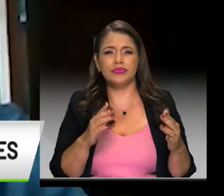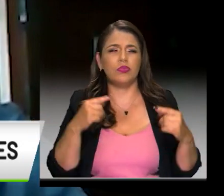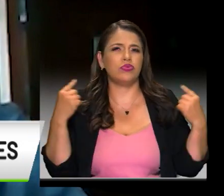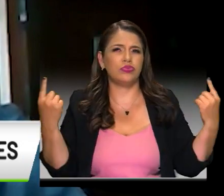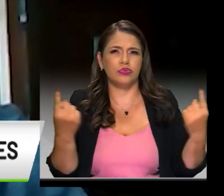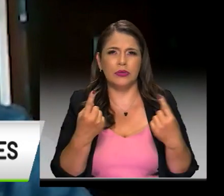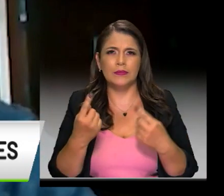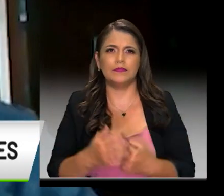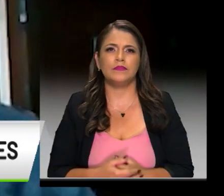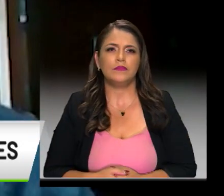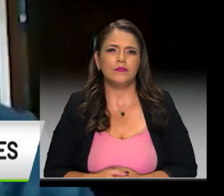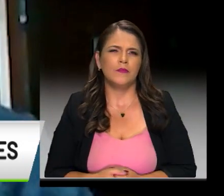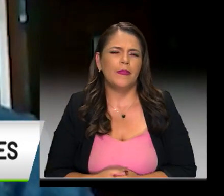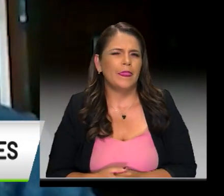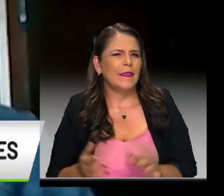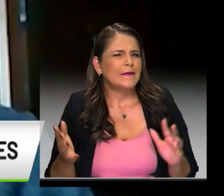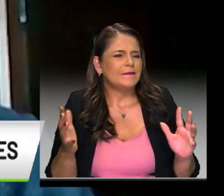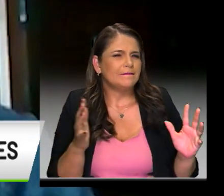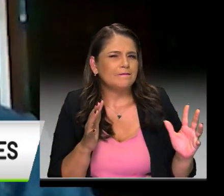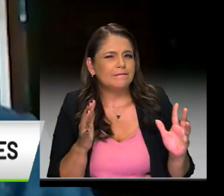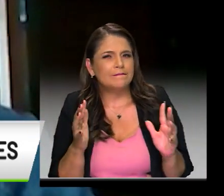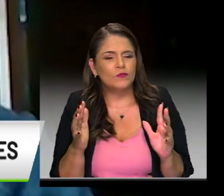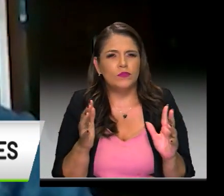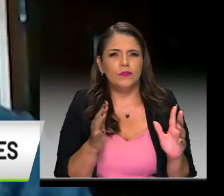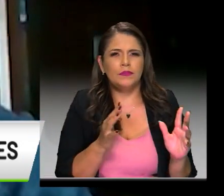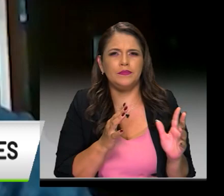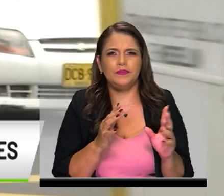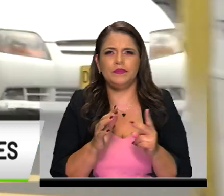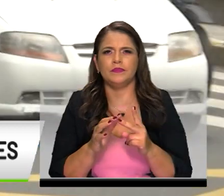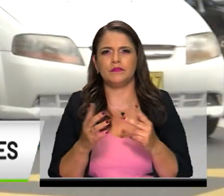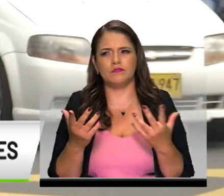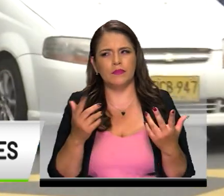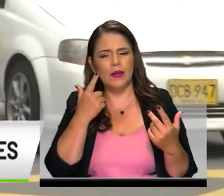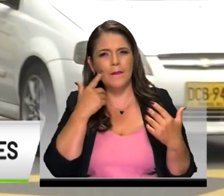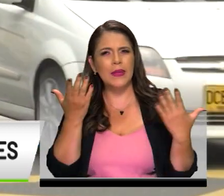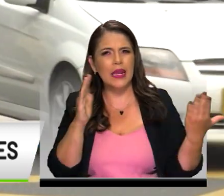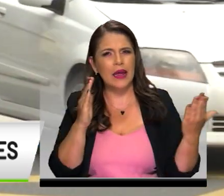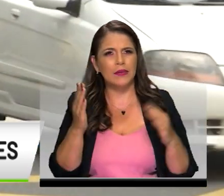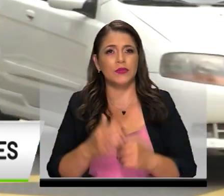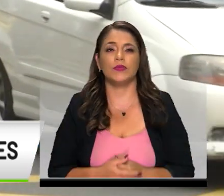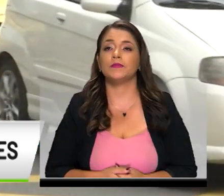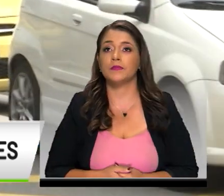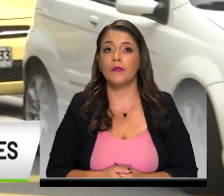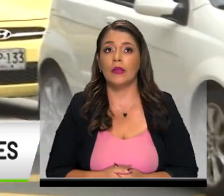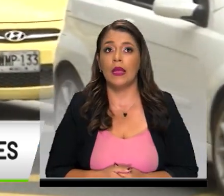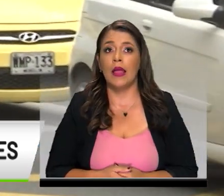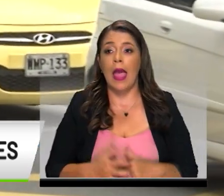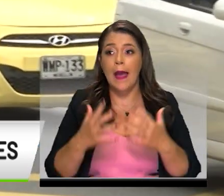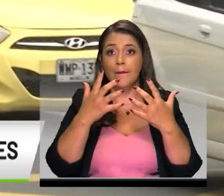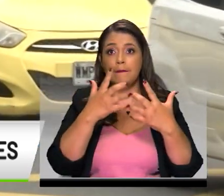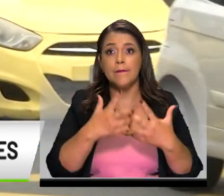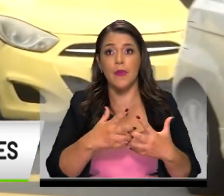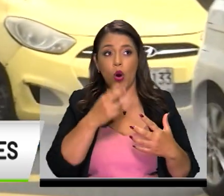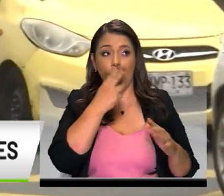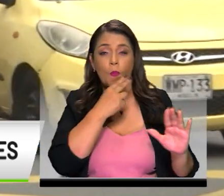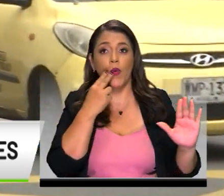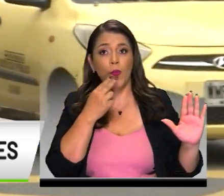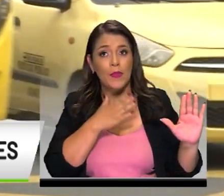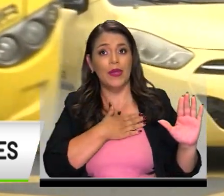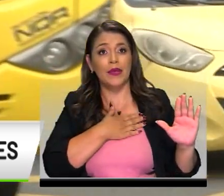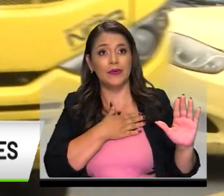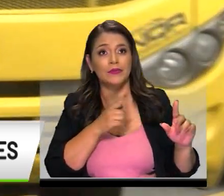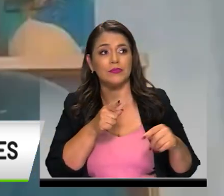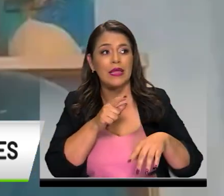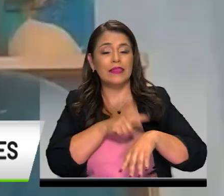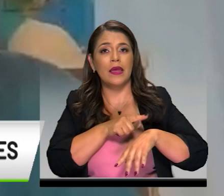geográficas y temporales deben ser incorporadas dentro de este ejercicio. También consideran que las empresas deben comprometerse más en mitigar la